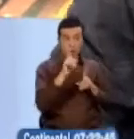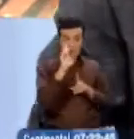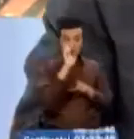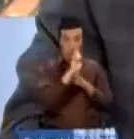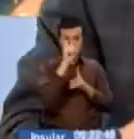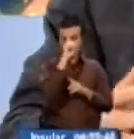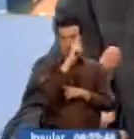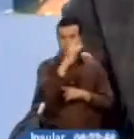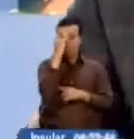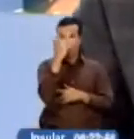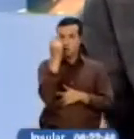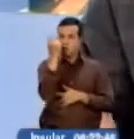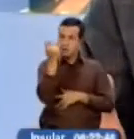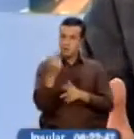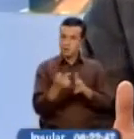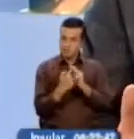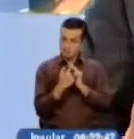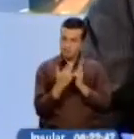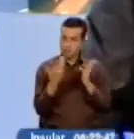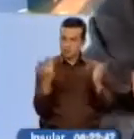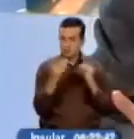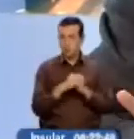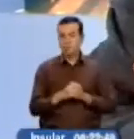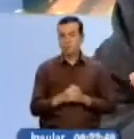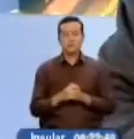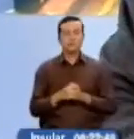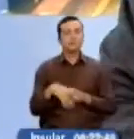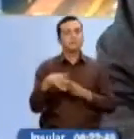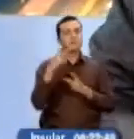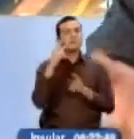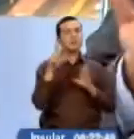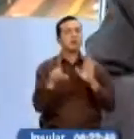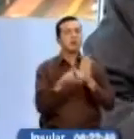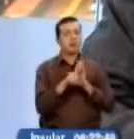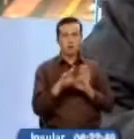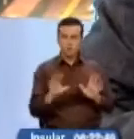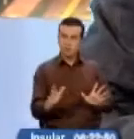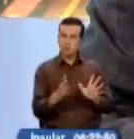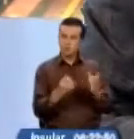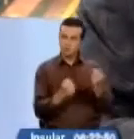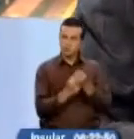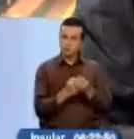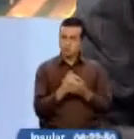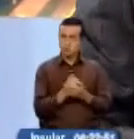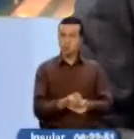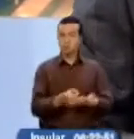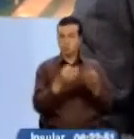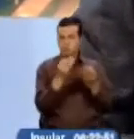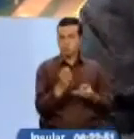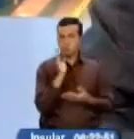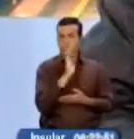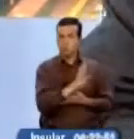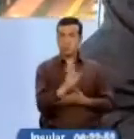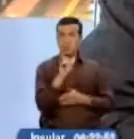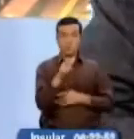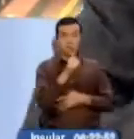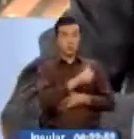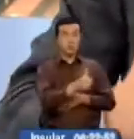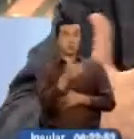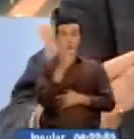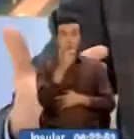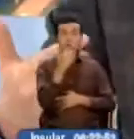sentido por el tema de financiamiento que prevé la ley como incentivos para que quienes quieran